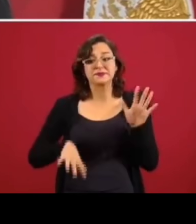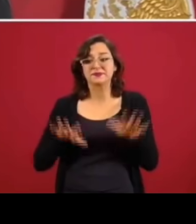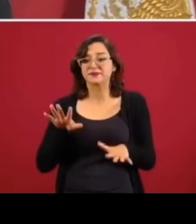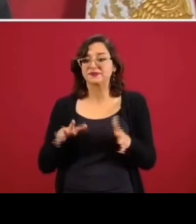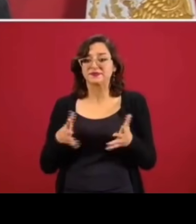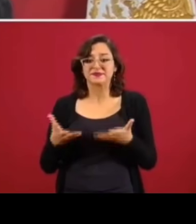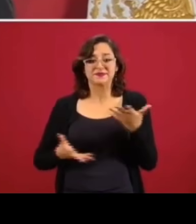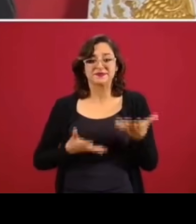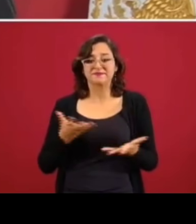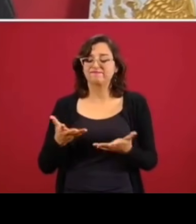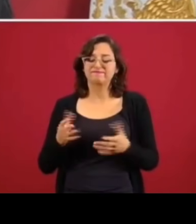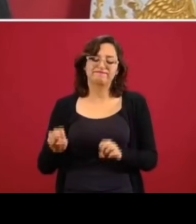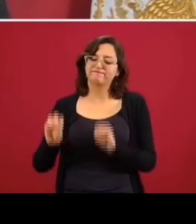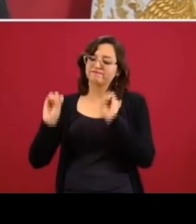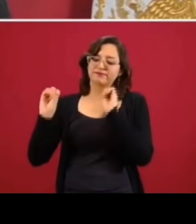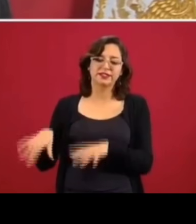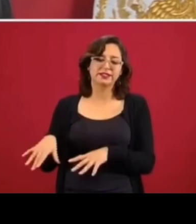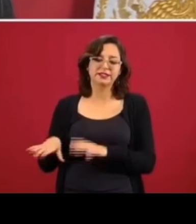deje,